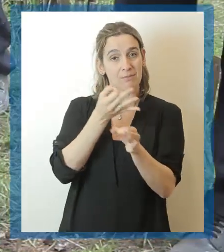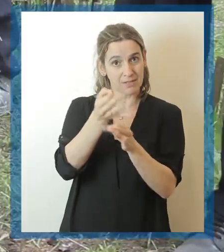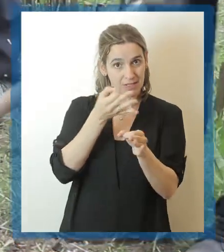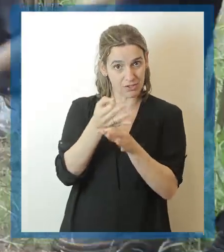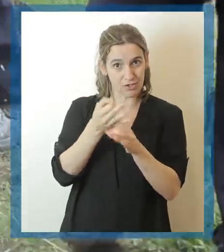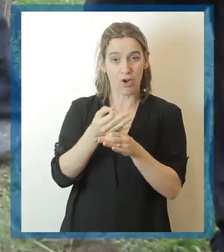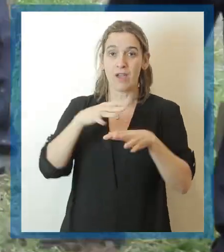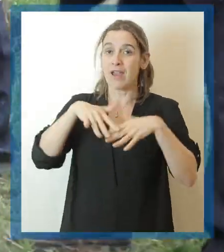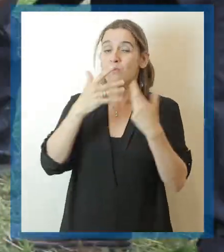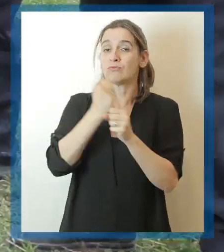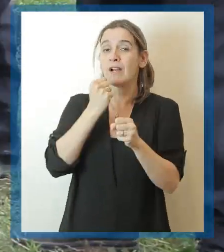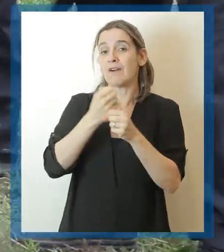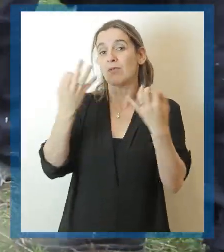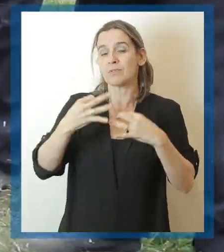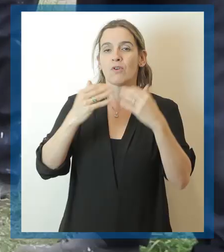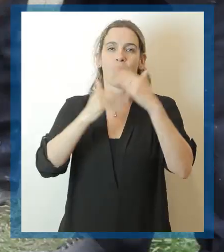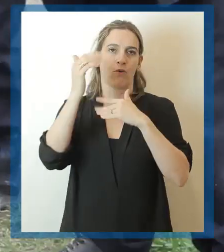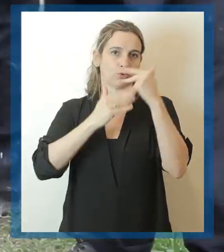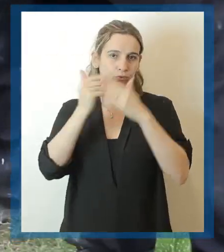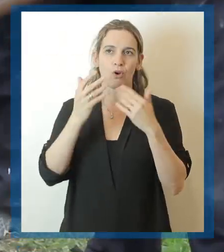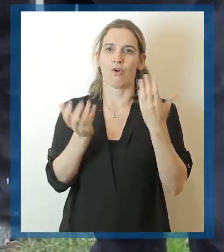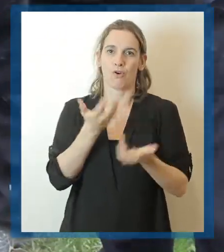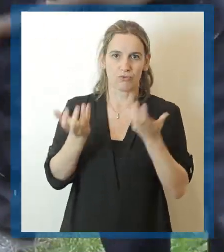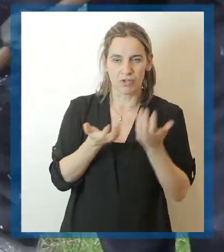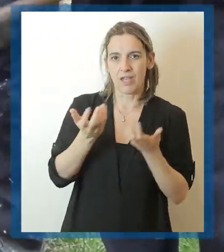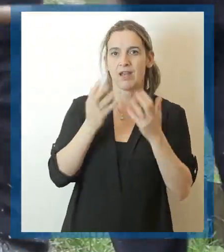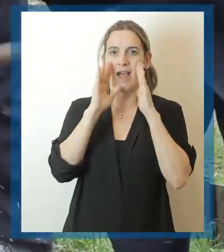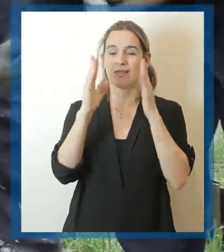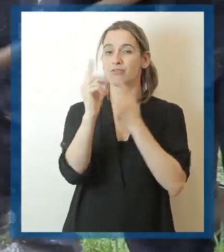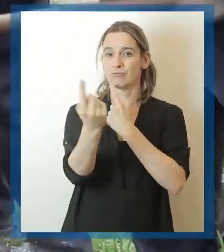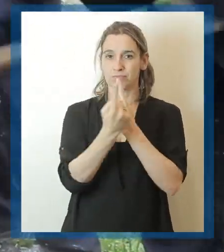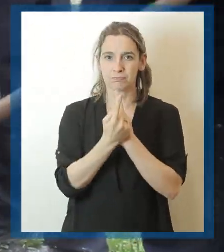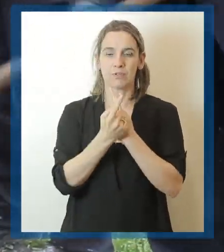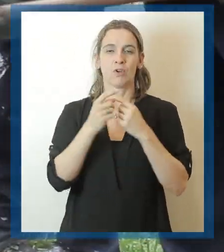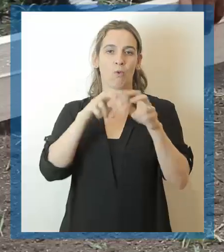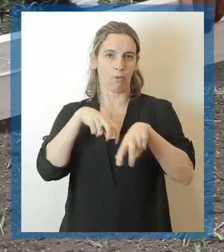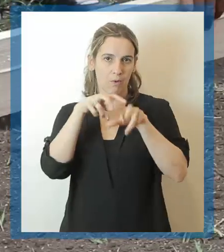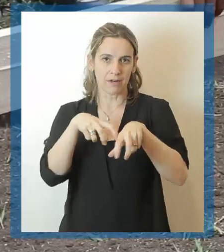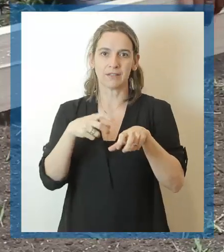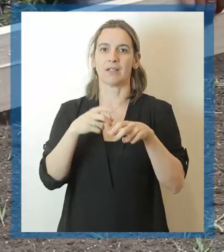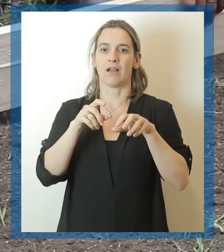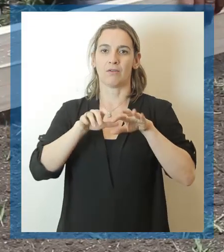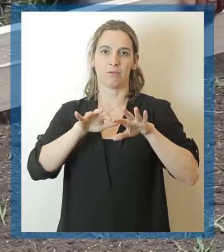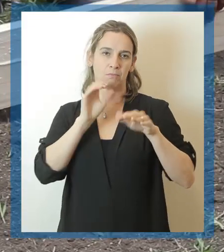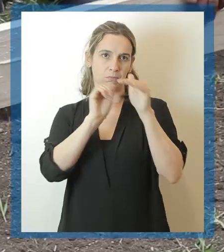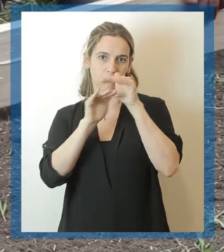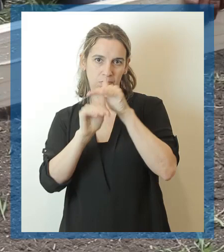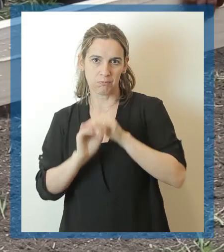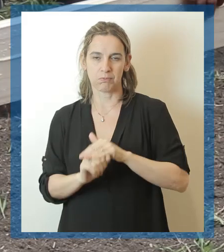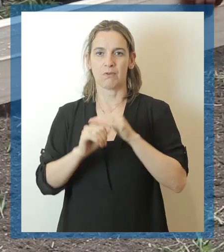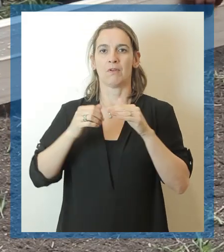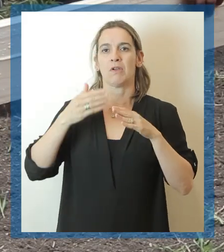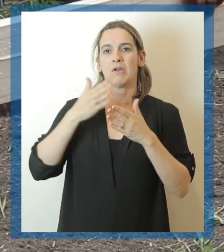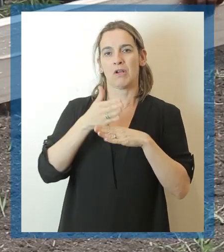cada participante se le ofrece una capacitación en un oficio específico, como construcción, cocina, atención al cliente,